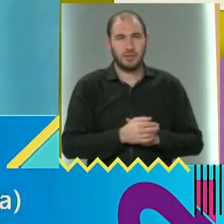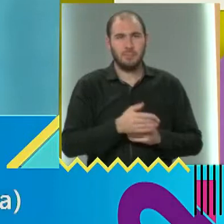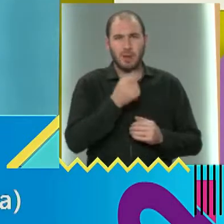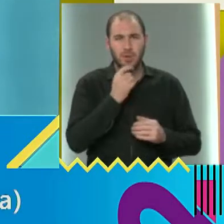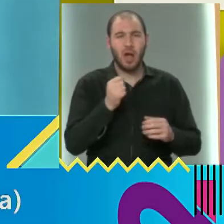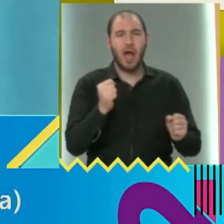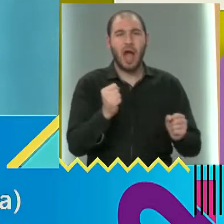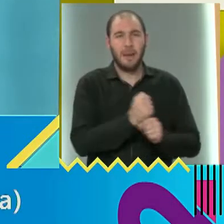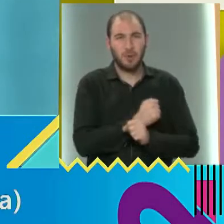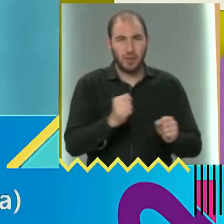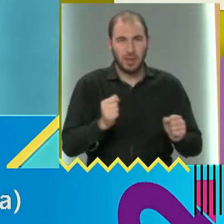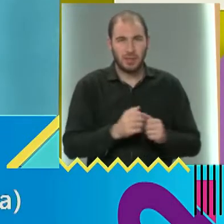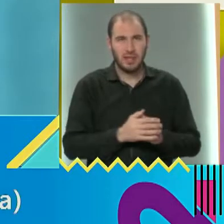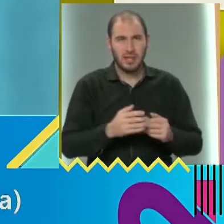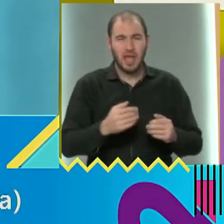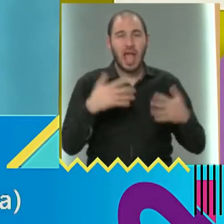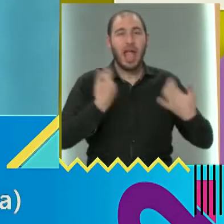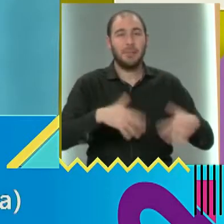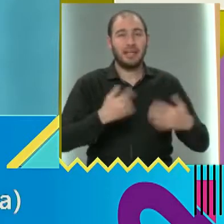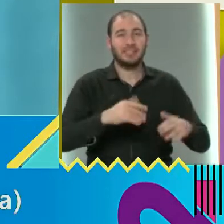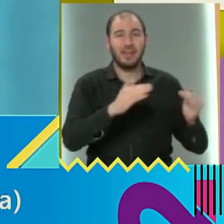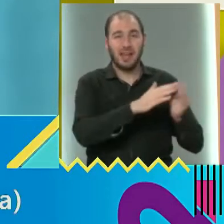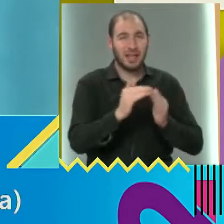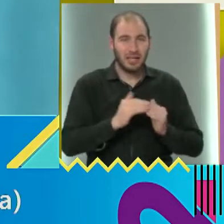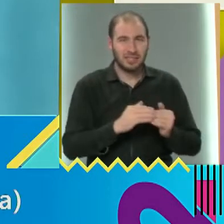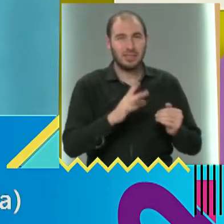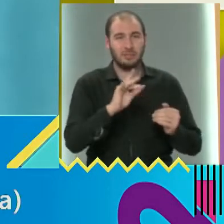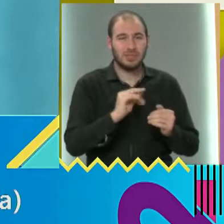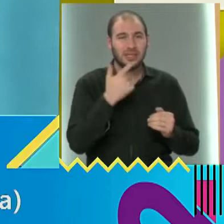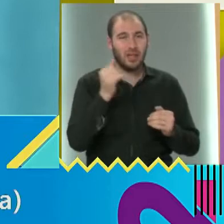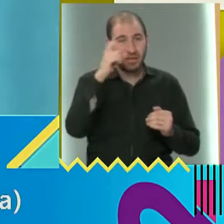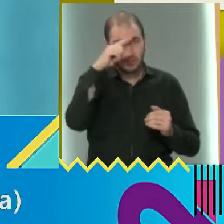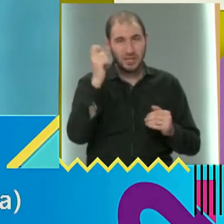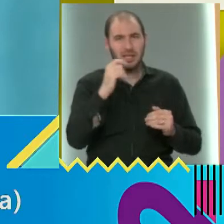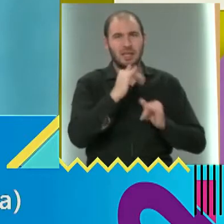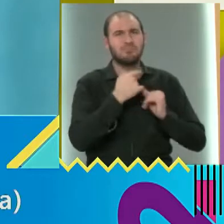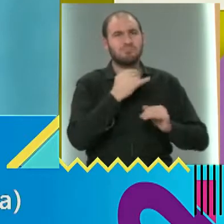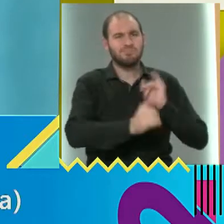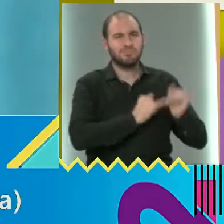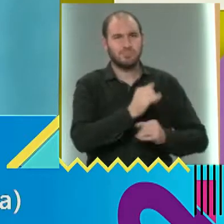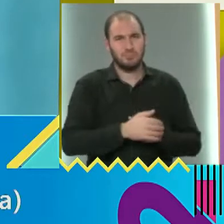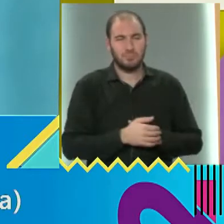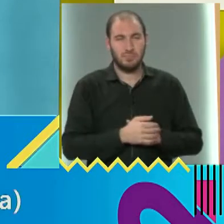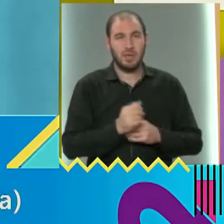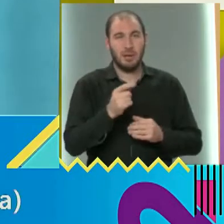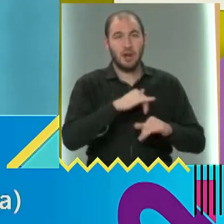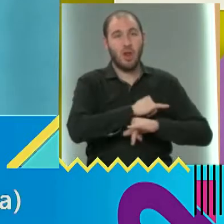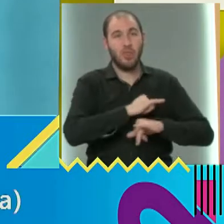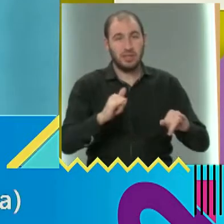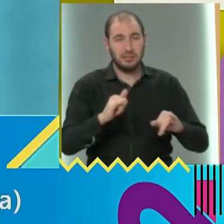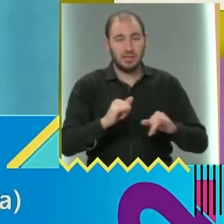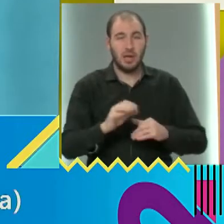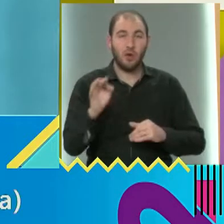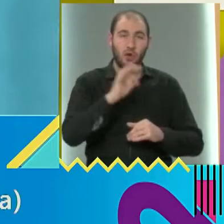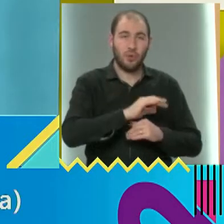sancionar, digamos, o dar la emergencia habitacional. Sí, hay legisladores a nivel nacional que están hablando de esto. Y se da esta noticia, o